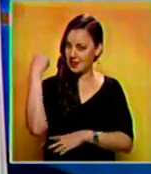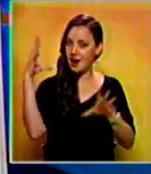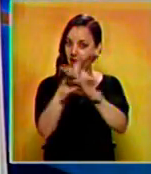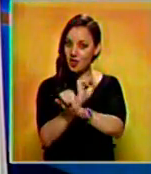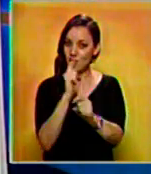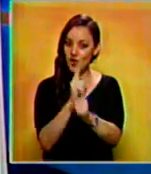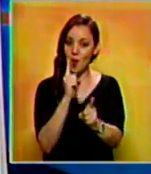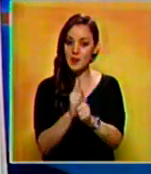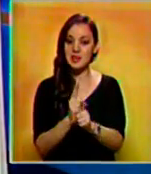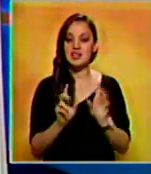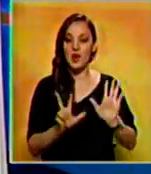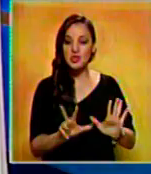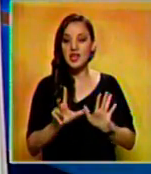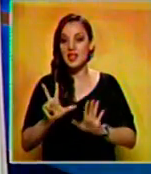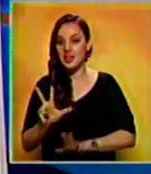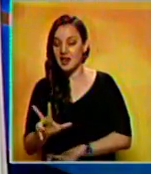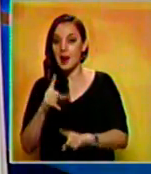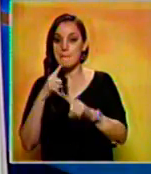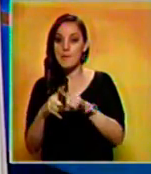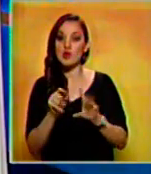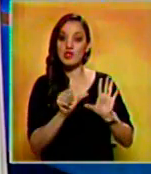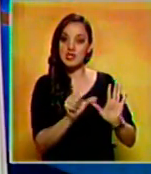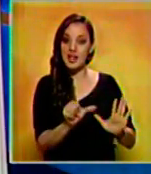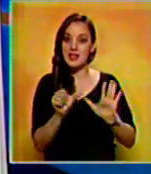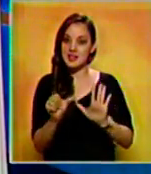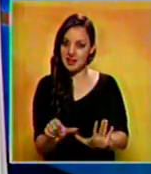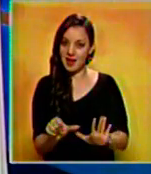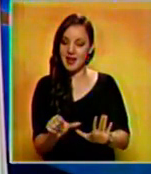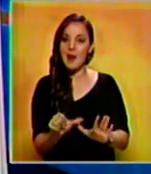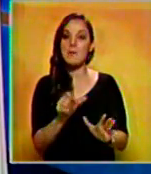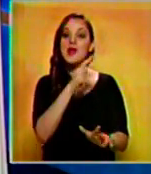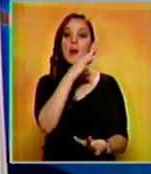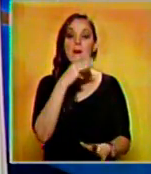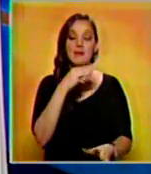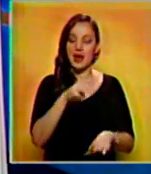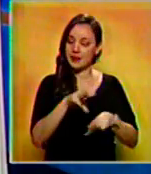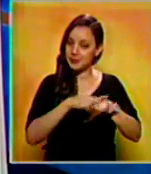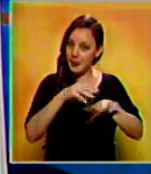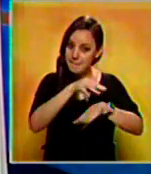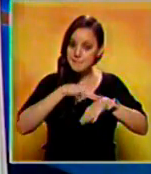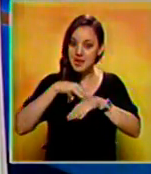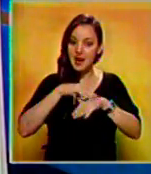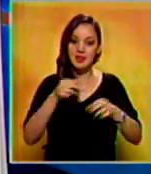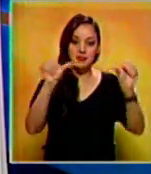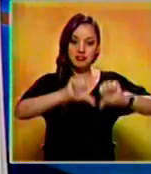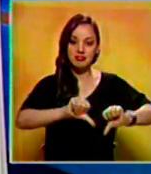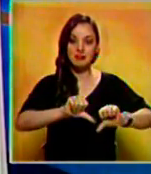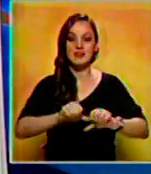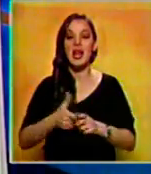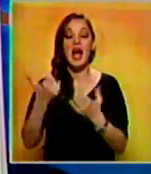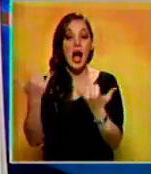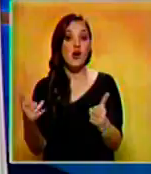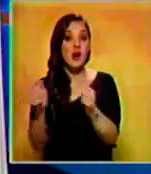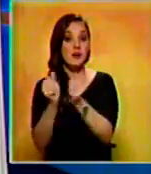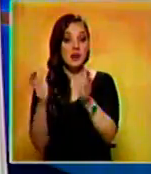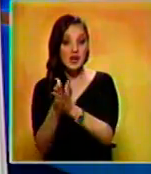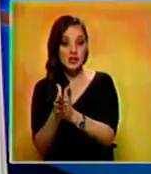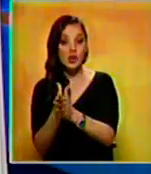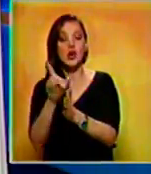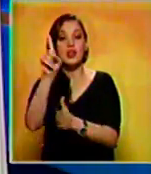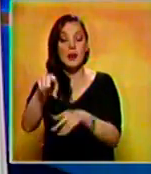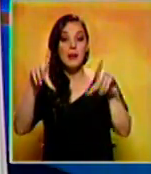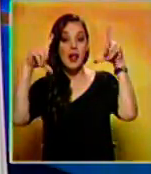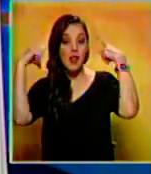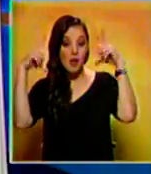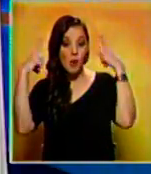Miranda 83-66. De esta manera el quinteto Saurio se pone a solo medio juego de los líderes, Marinos de Anzoátegui y Bucaneros de La